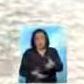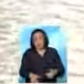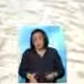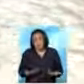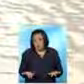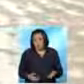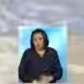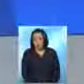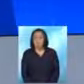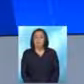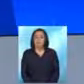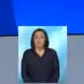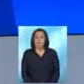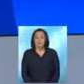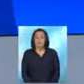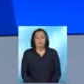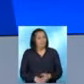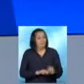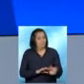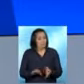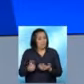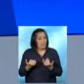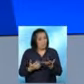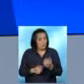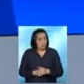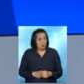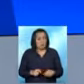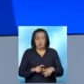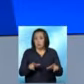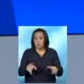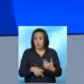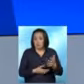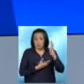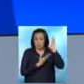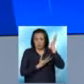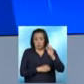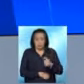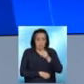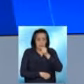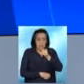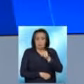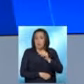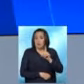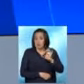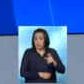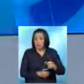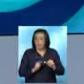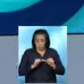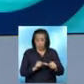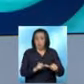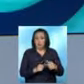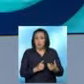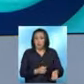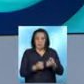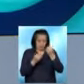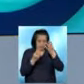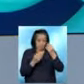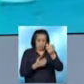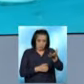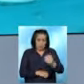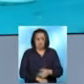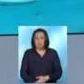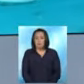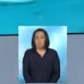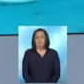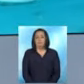aquí. Bien, pero estamos ahora en el lugar de los hechos en Piura y Diego Ferrer sigue ahí para brindarnos la actualización de toda esta información. Adelante,